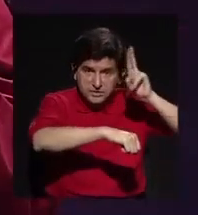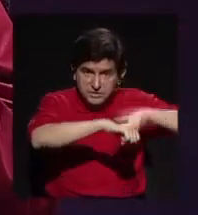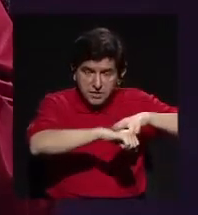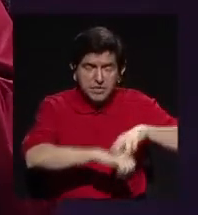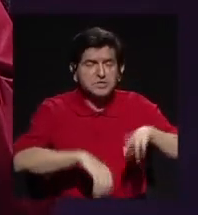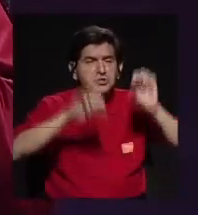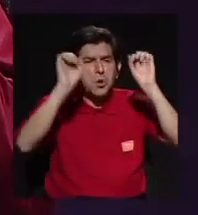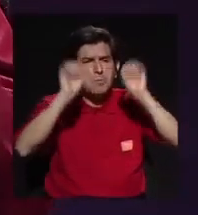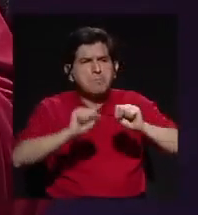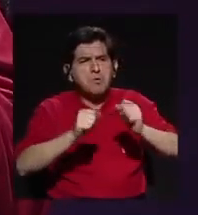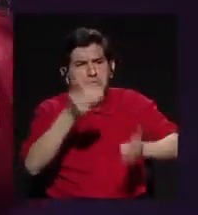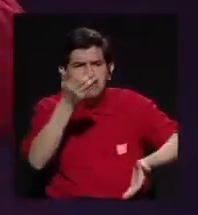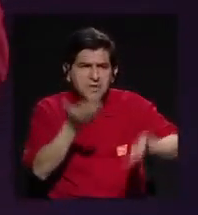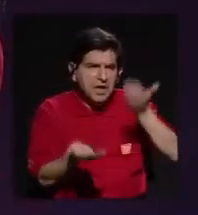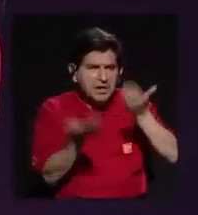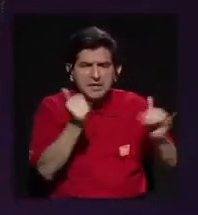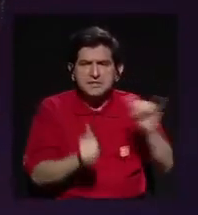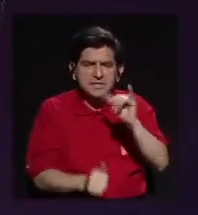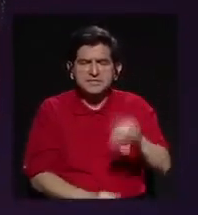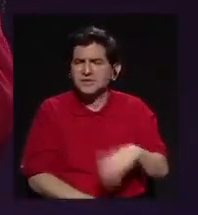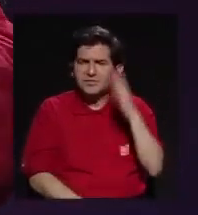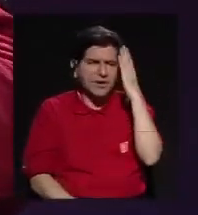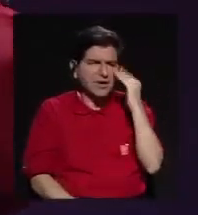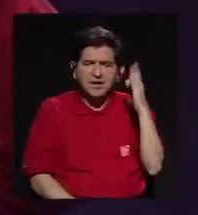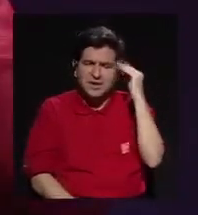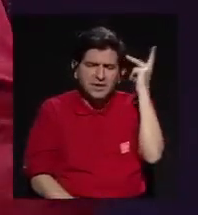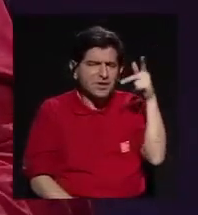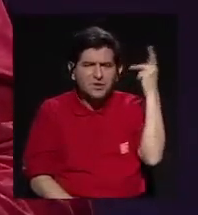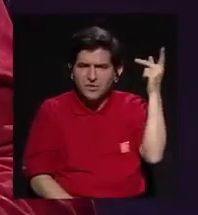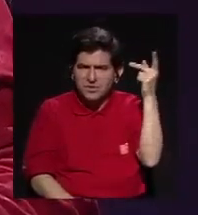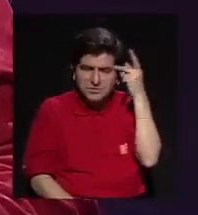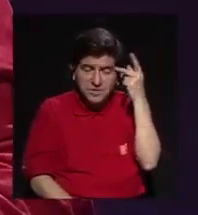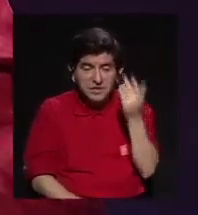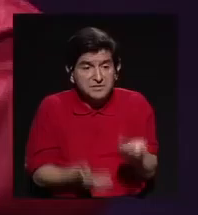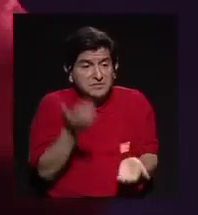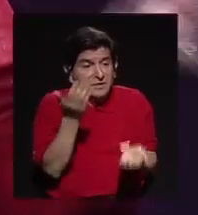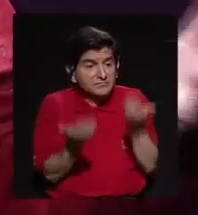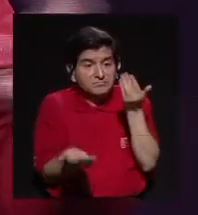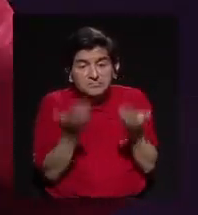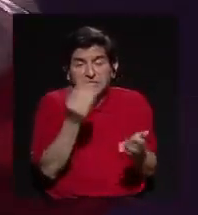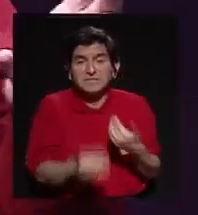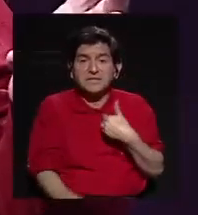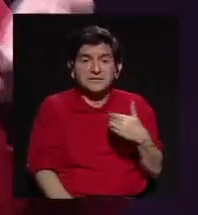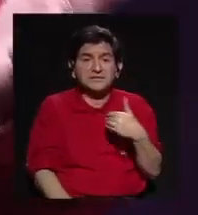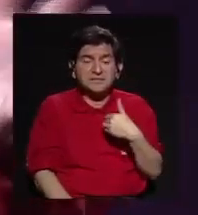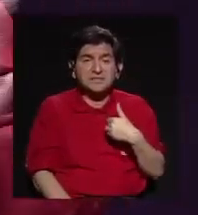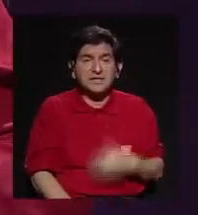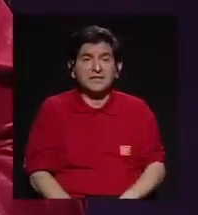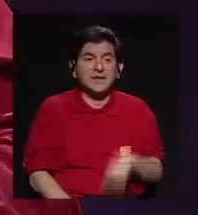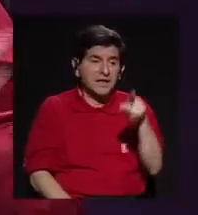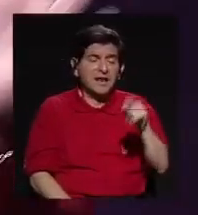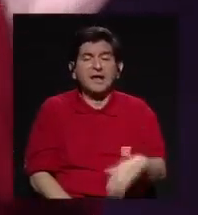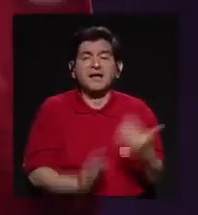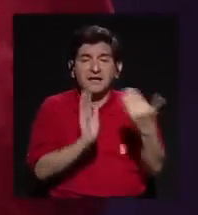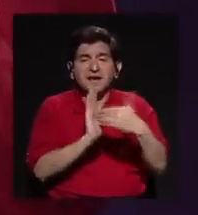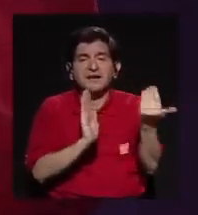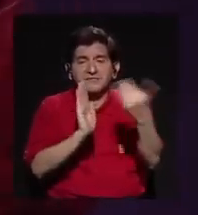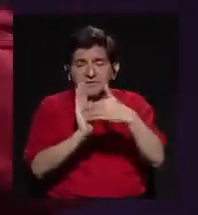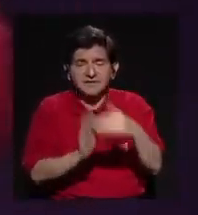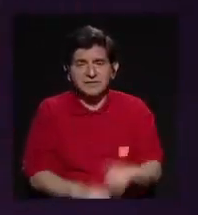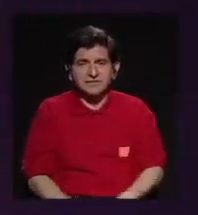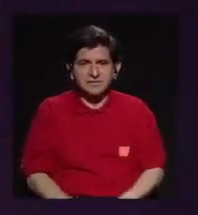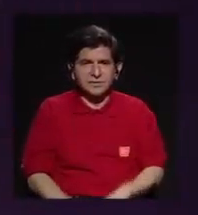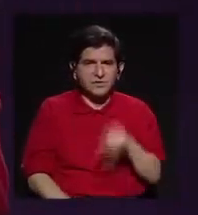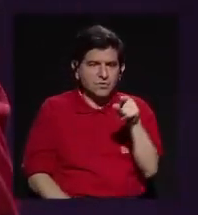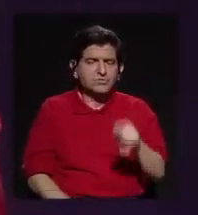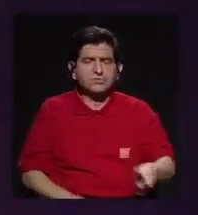pues podríamos esperar también con poca experiencia política, en la de menos van a tener también bajas en ese sentido, porque ya cuando